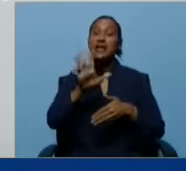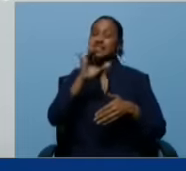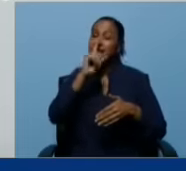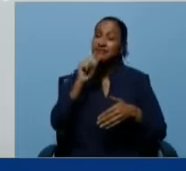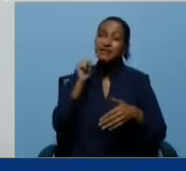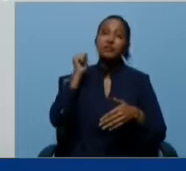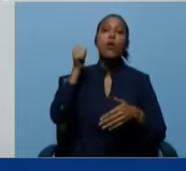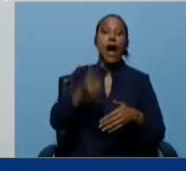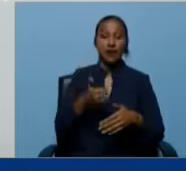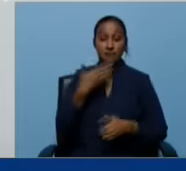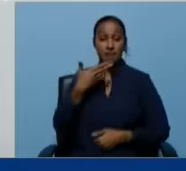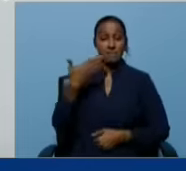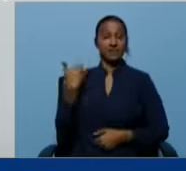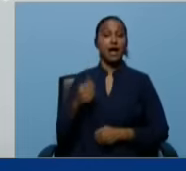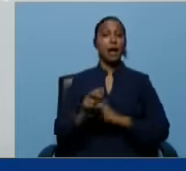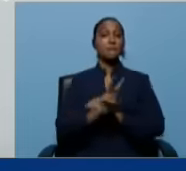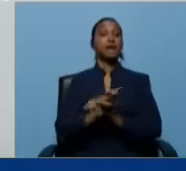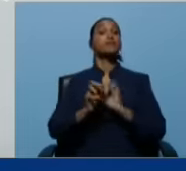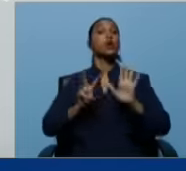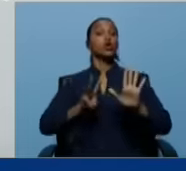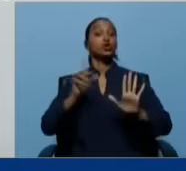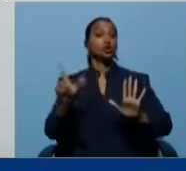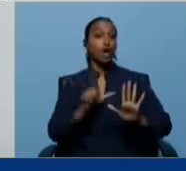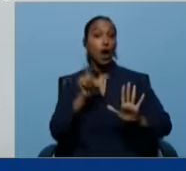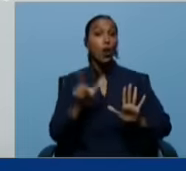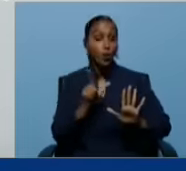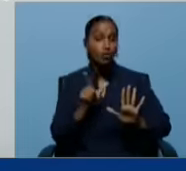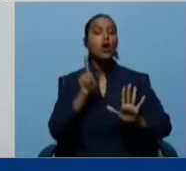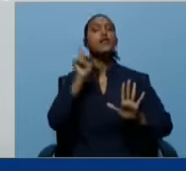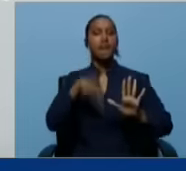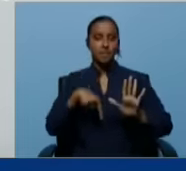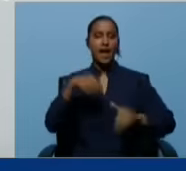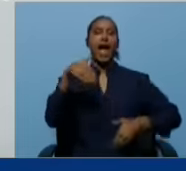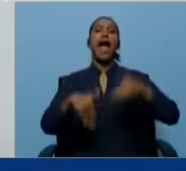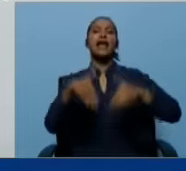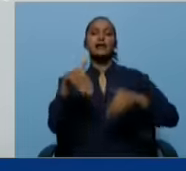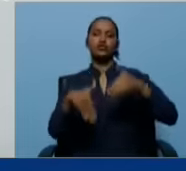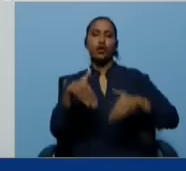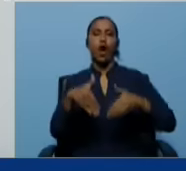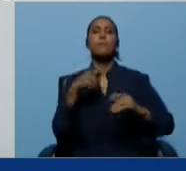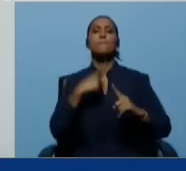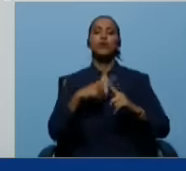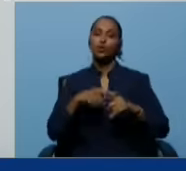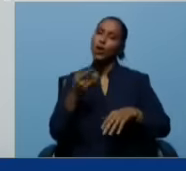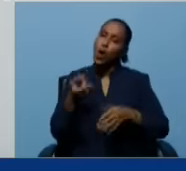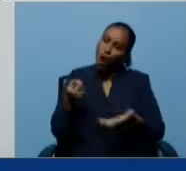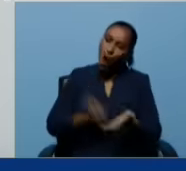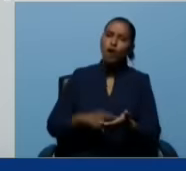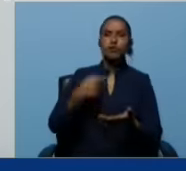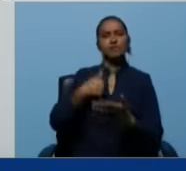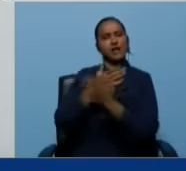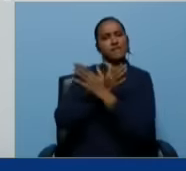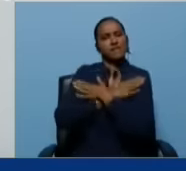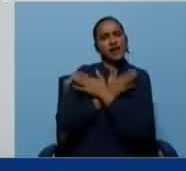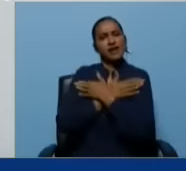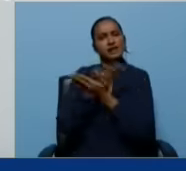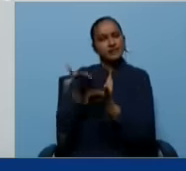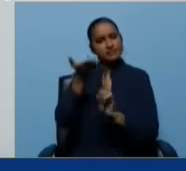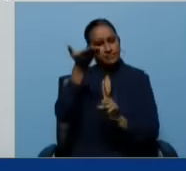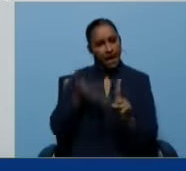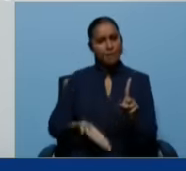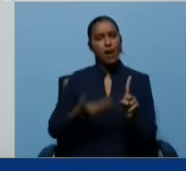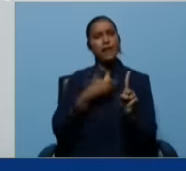julio recién pasado no es la excepción. Felicitamos nuevamente al presidente, constitucionalmente